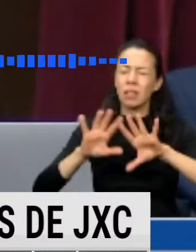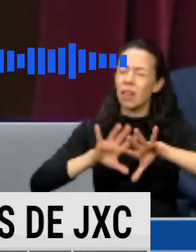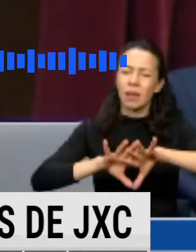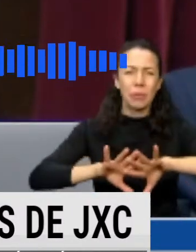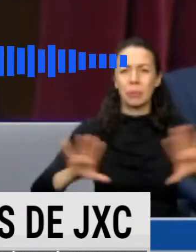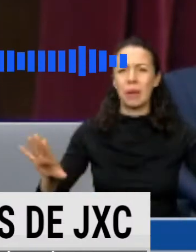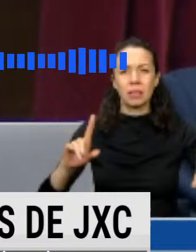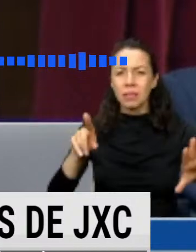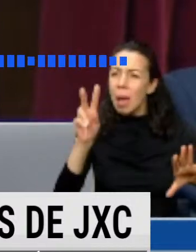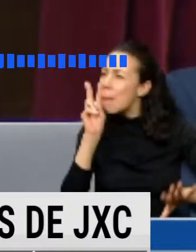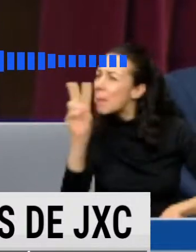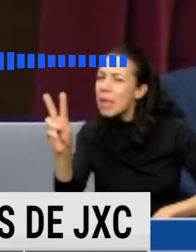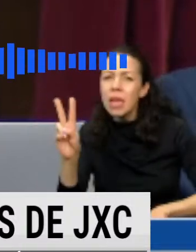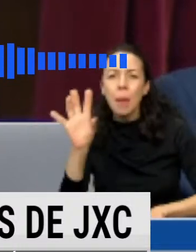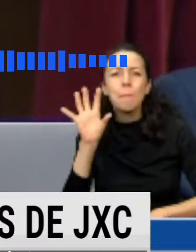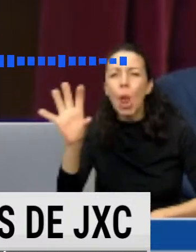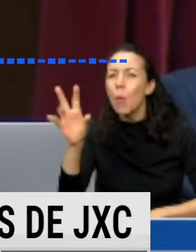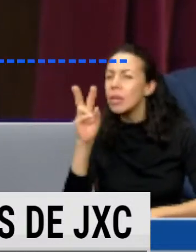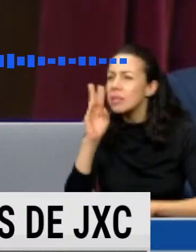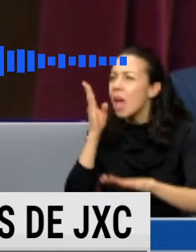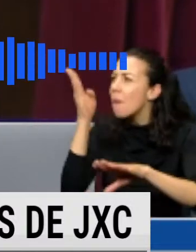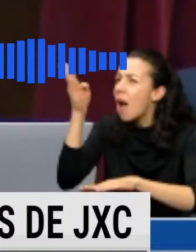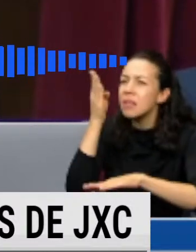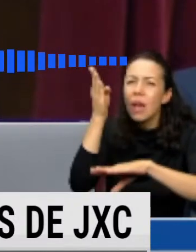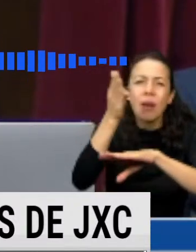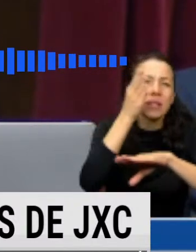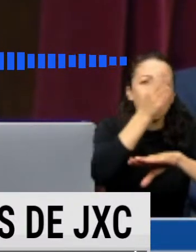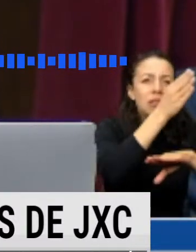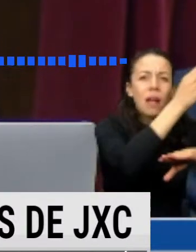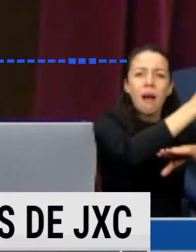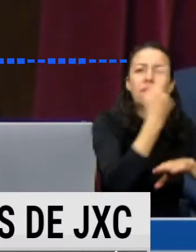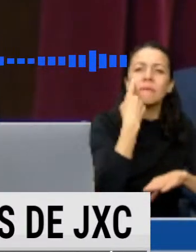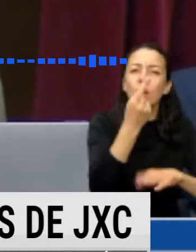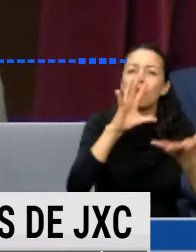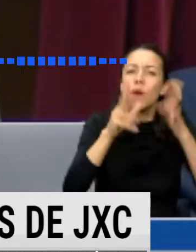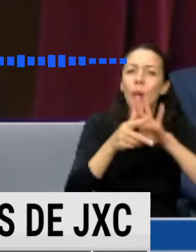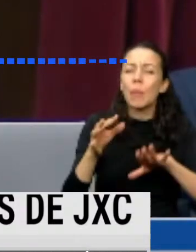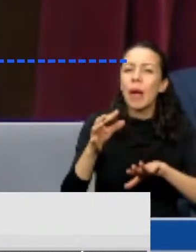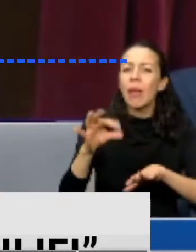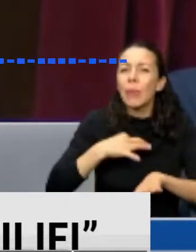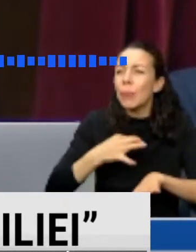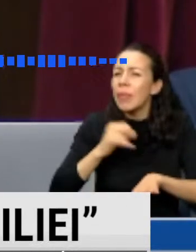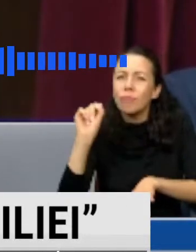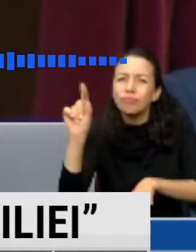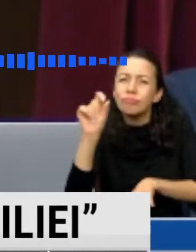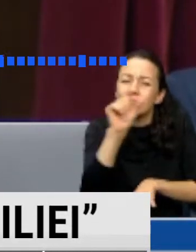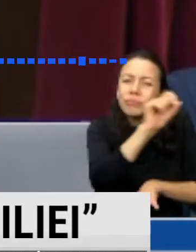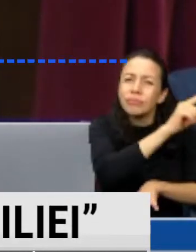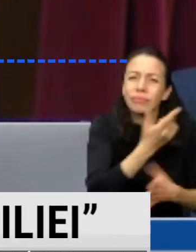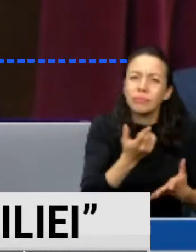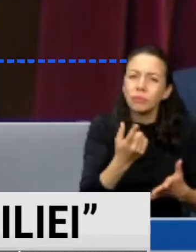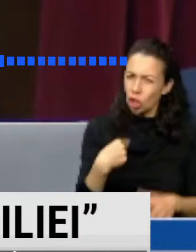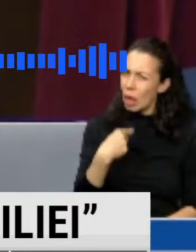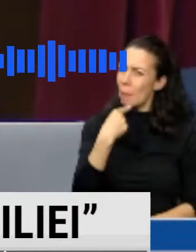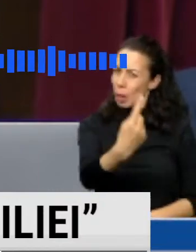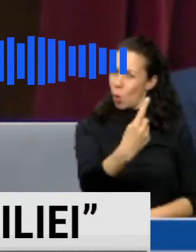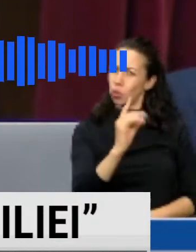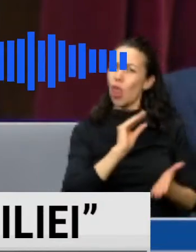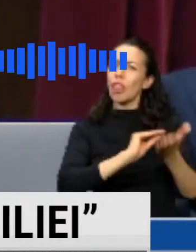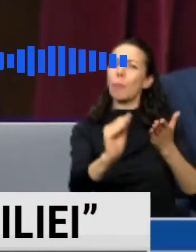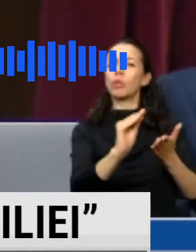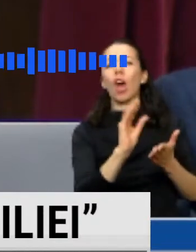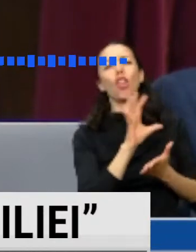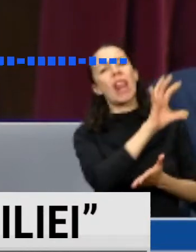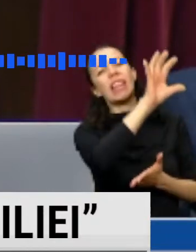defendiste? Ayer o anteayer estuvo un gobernador, los gobernadores de la Patagonia, de Unidos por la Patria, diciendo que